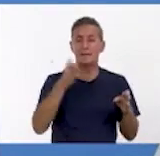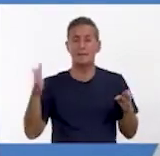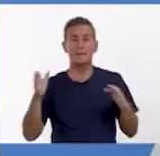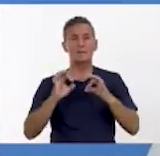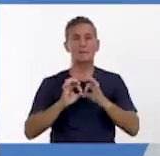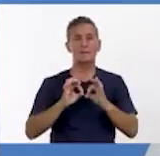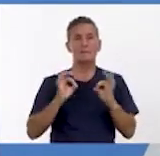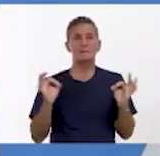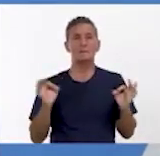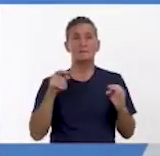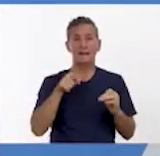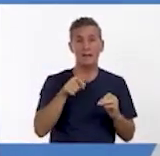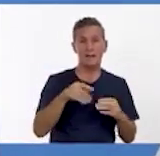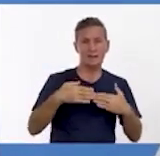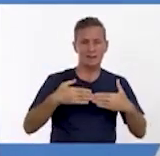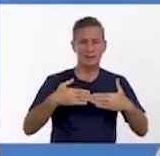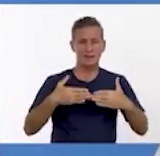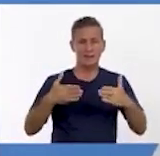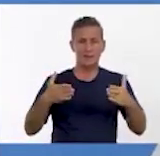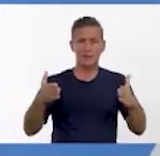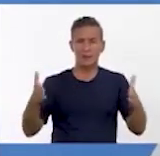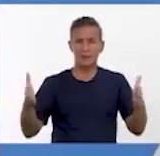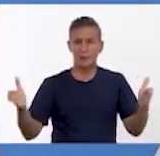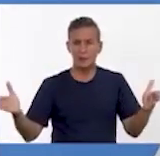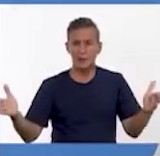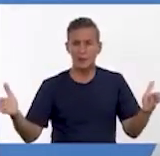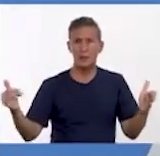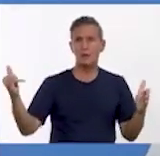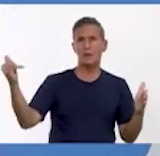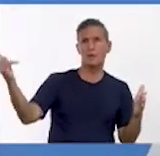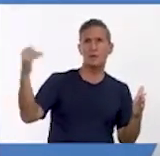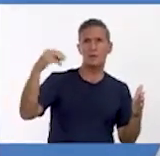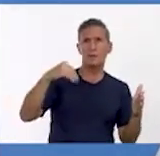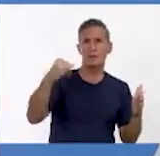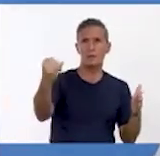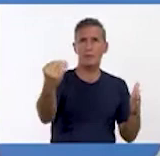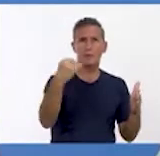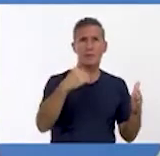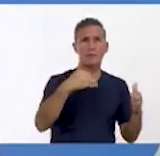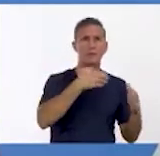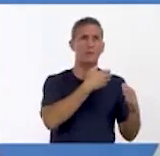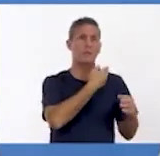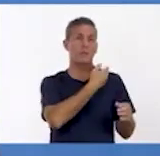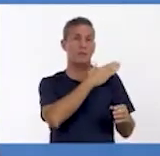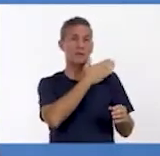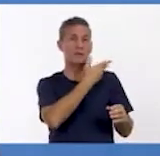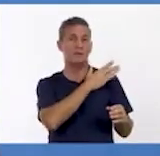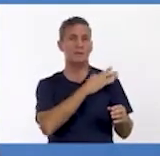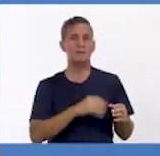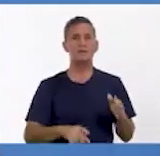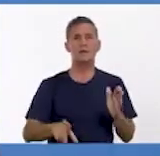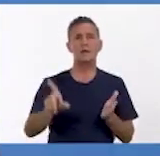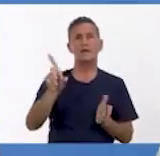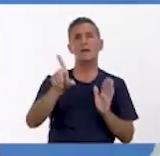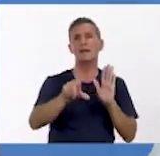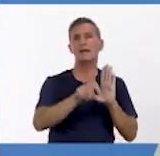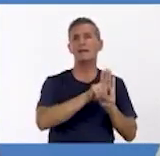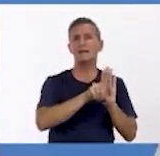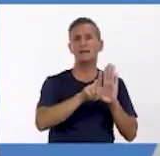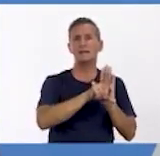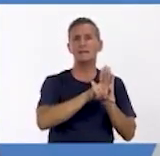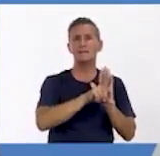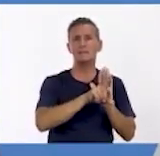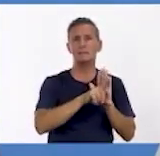la apertura a la inversión extranjera, la apertura al turismo, la legalización de la tenencia de divisas y